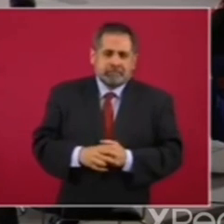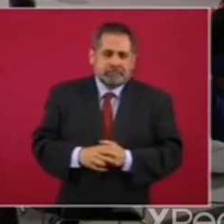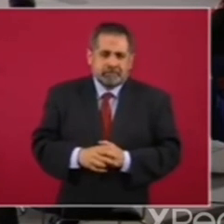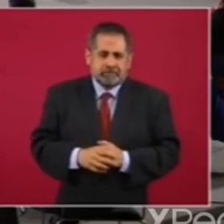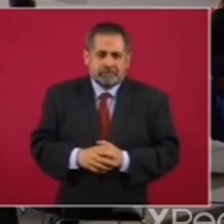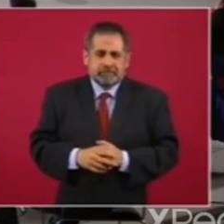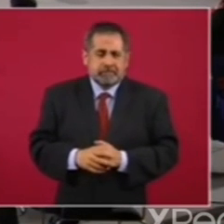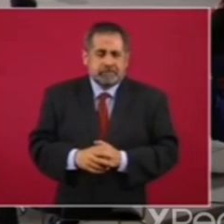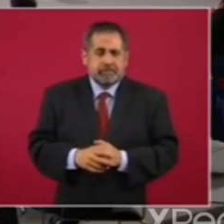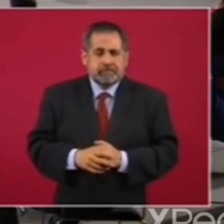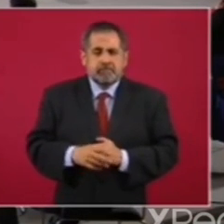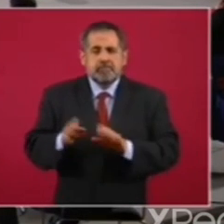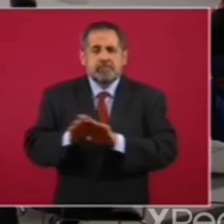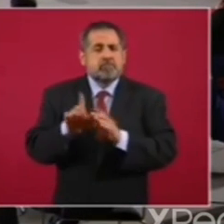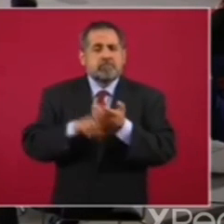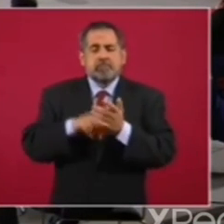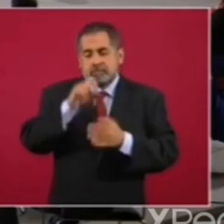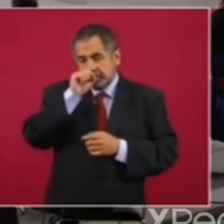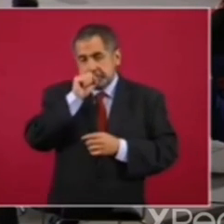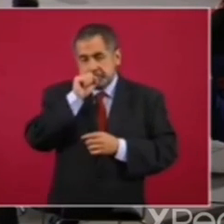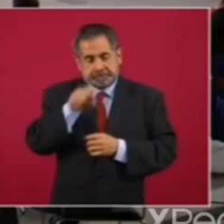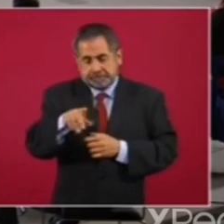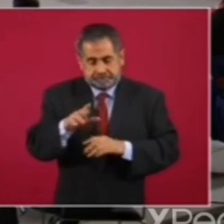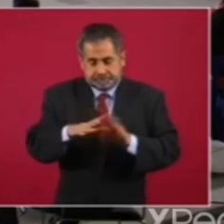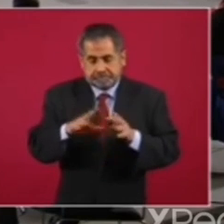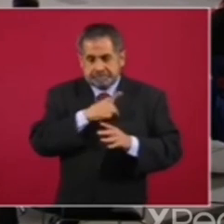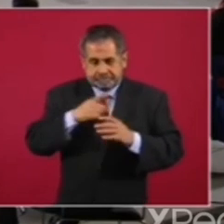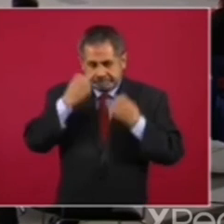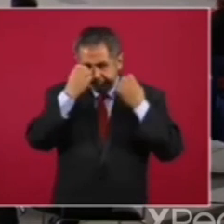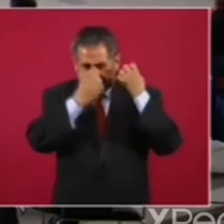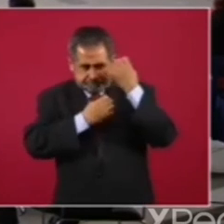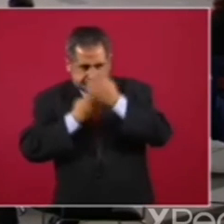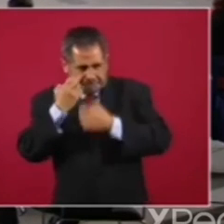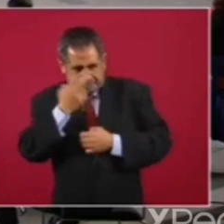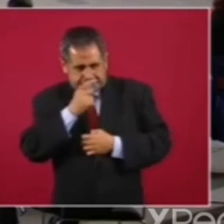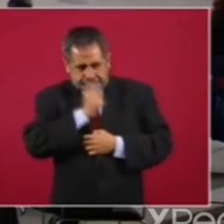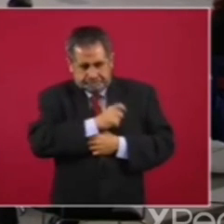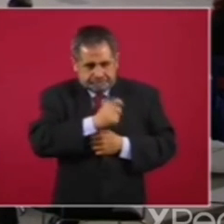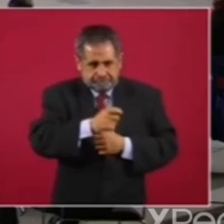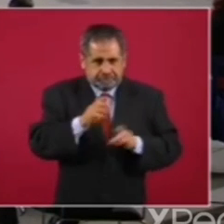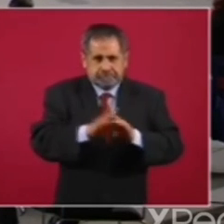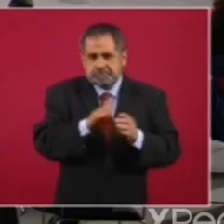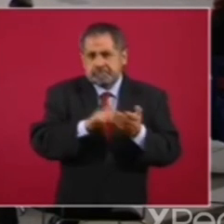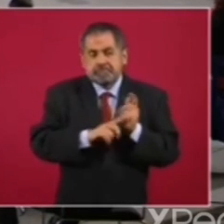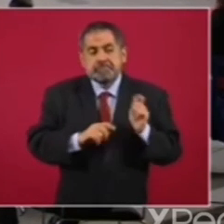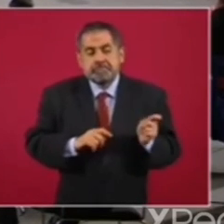Entonces, esto también hay que revisarlo,